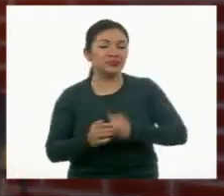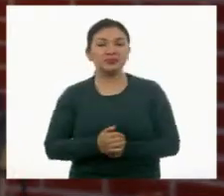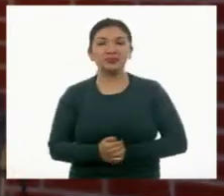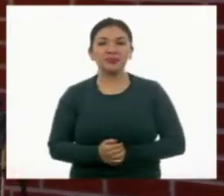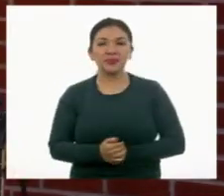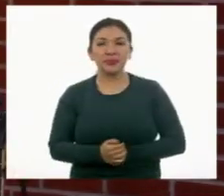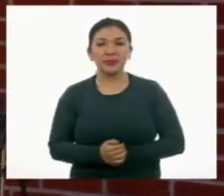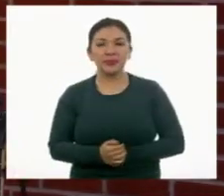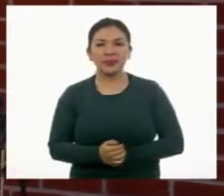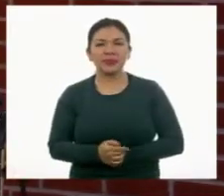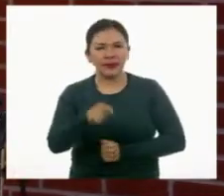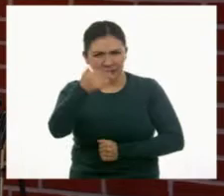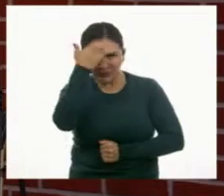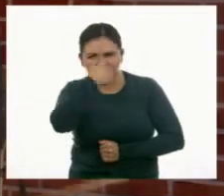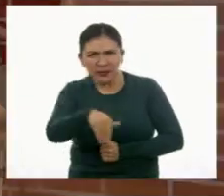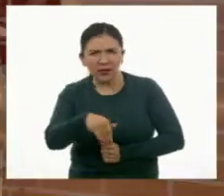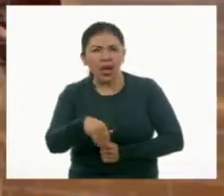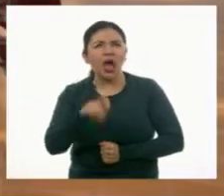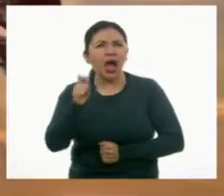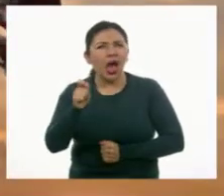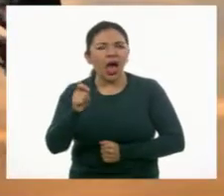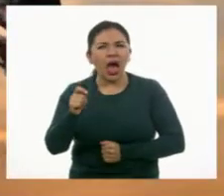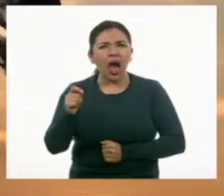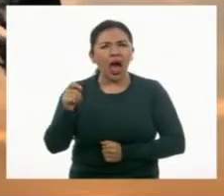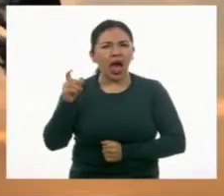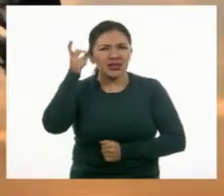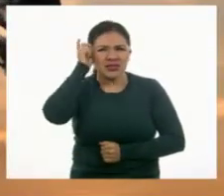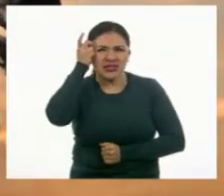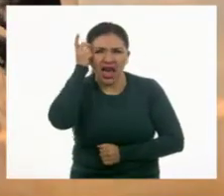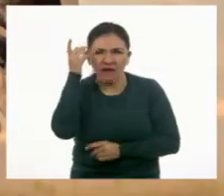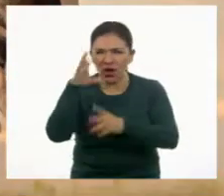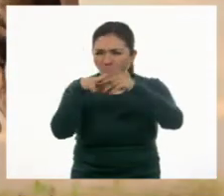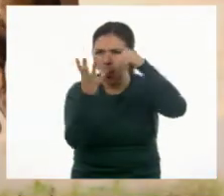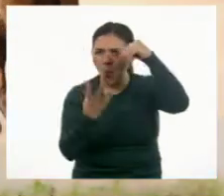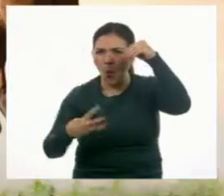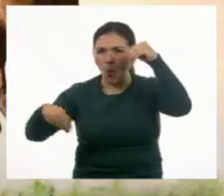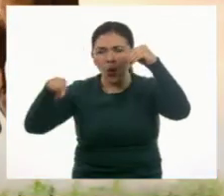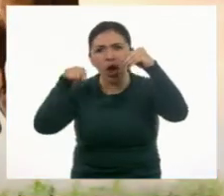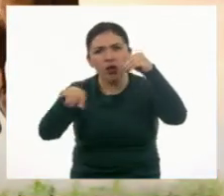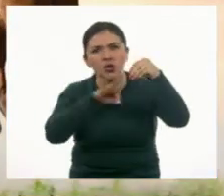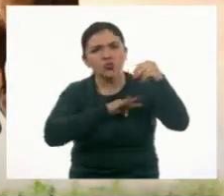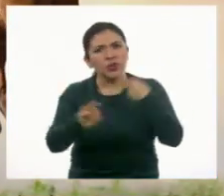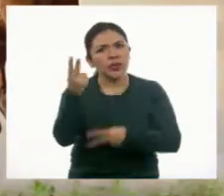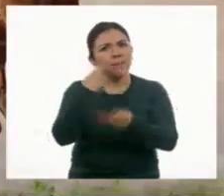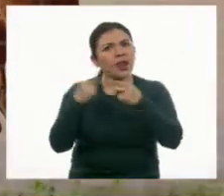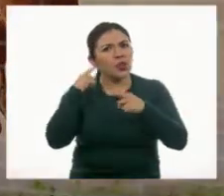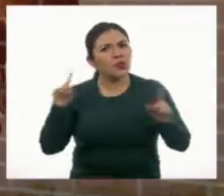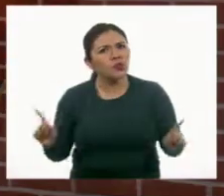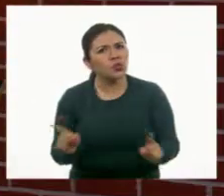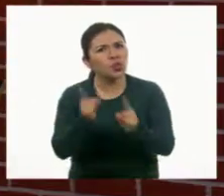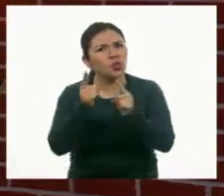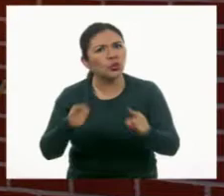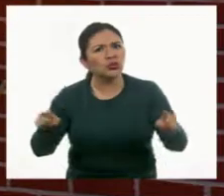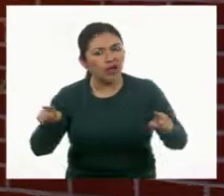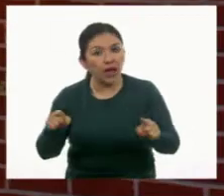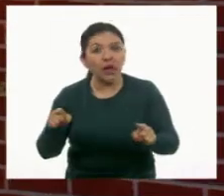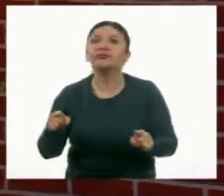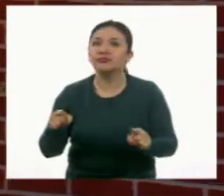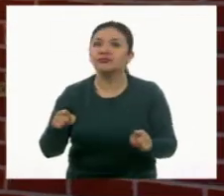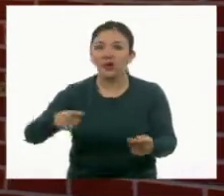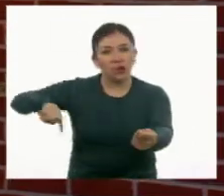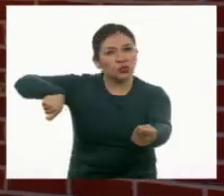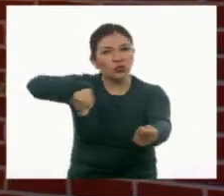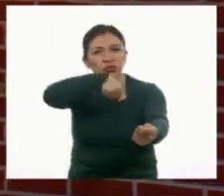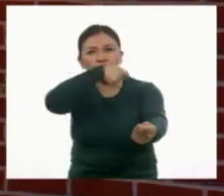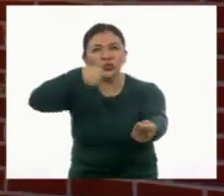4. ¿Sabías que con el pelo de la cola del caballo se hace música? La pieza con que se toca el violín, la